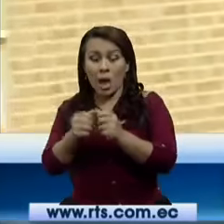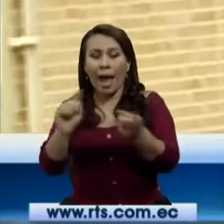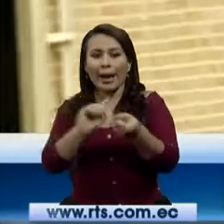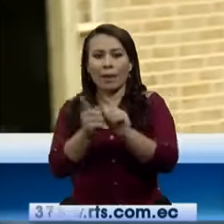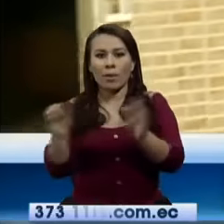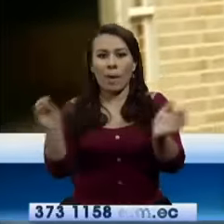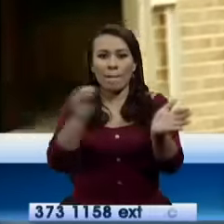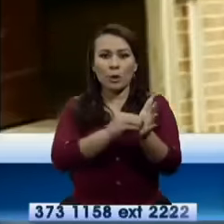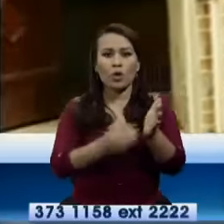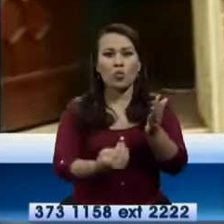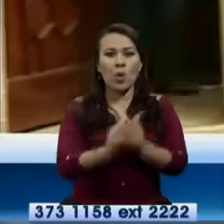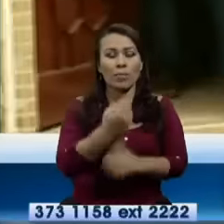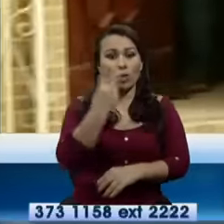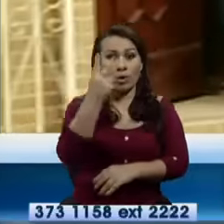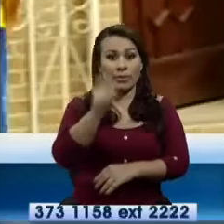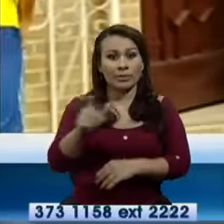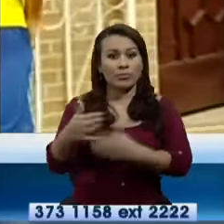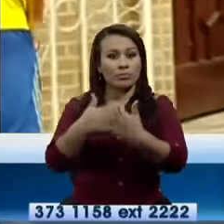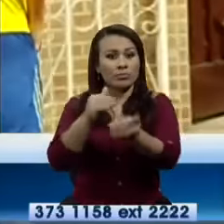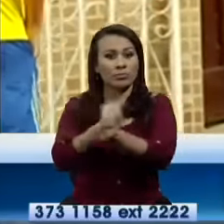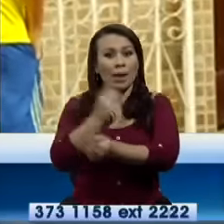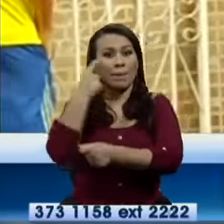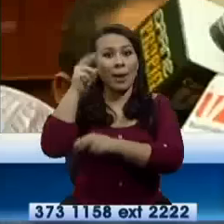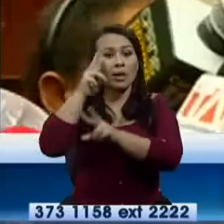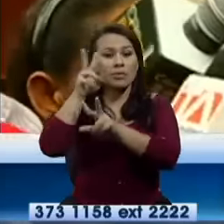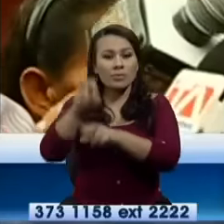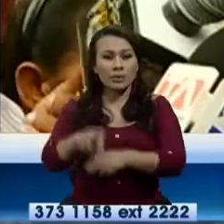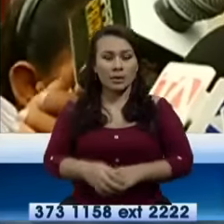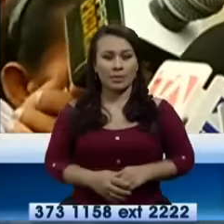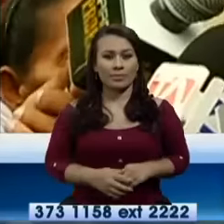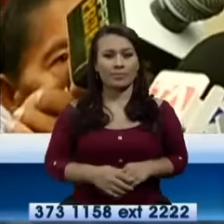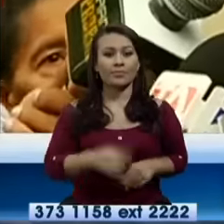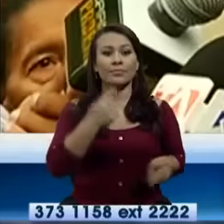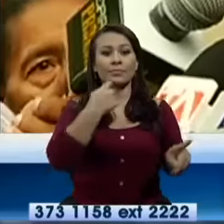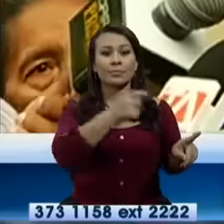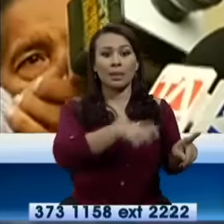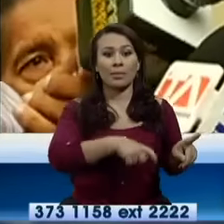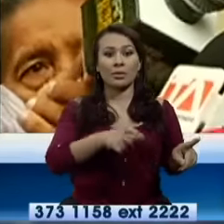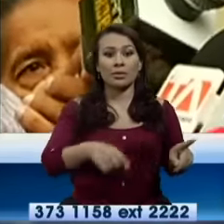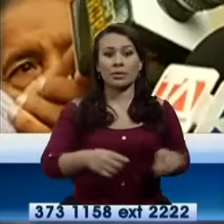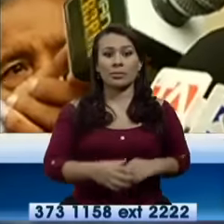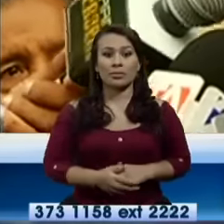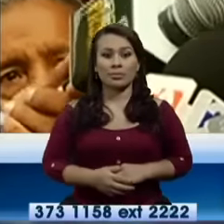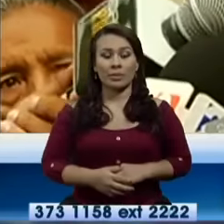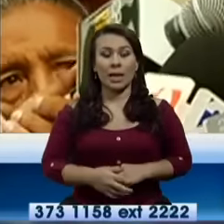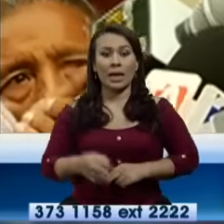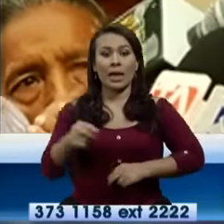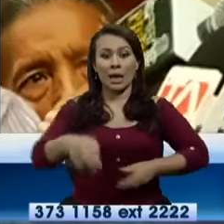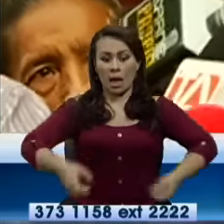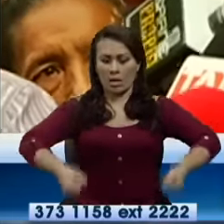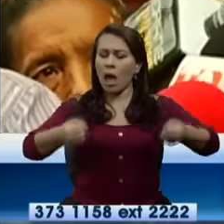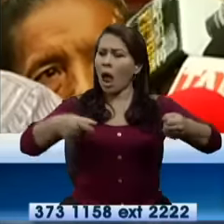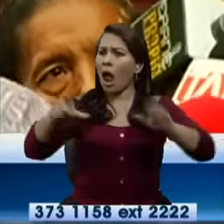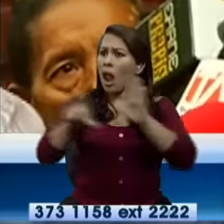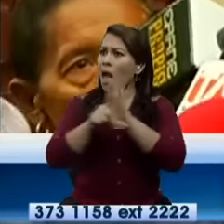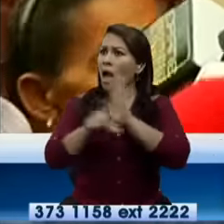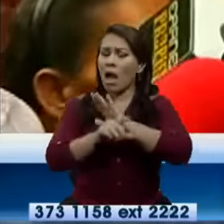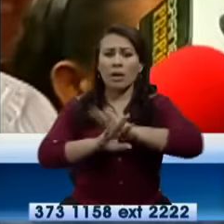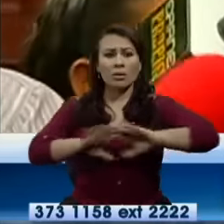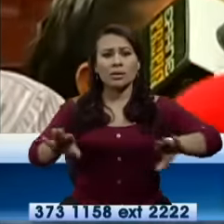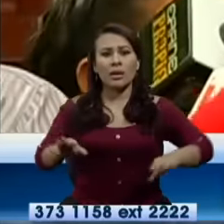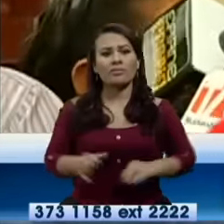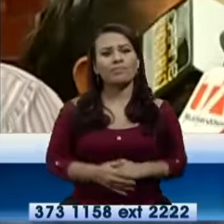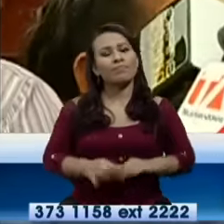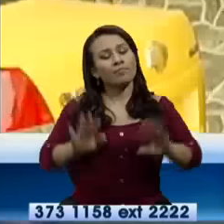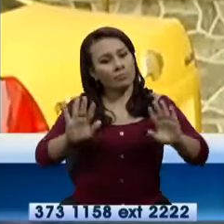dos personas se encuentran detenidas para investigaciones Ellos dicen que un que los que la mercadía es legítima Es legal y entonces pues En